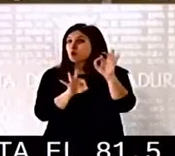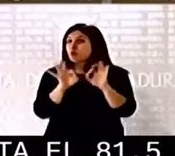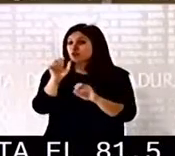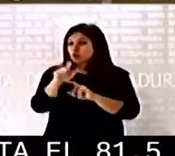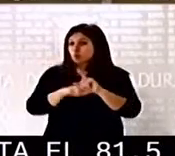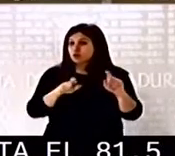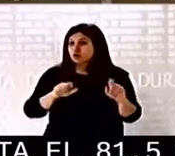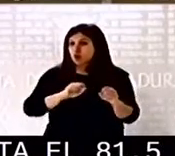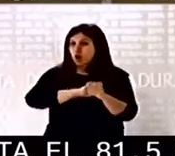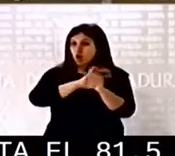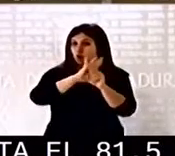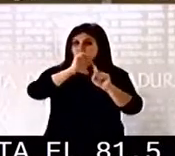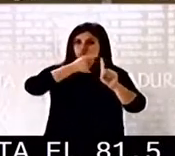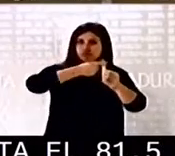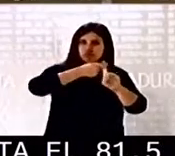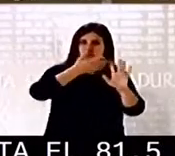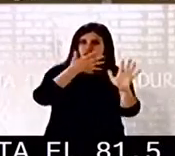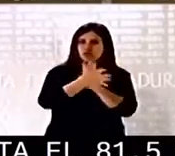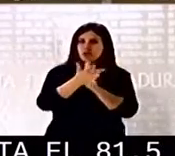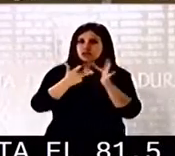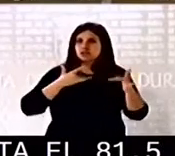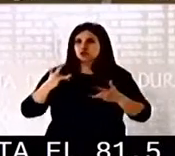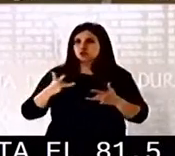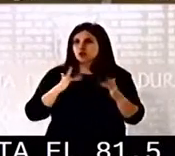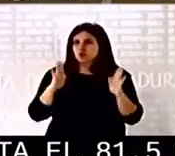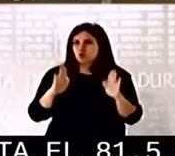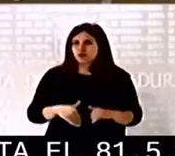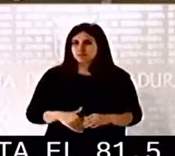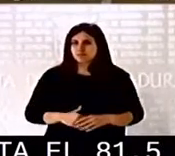diagnosticadas fueron asintomáticas.